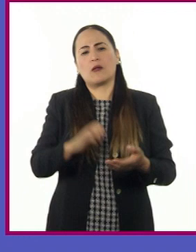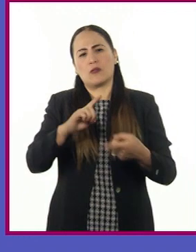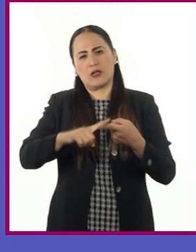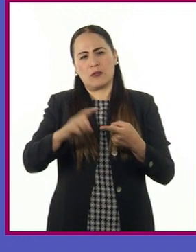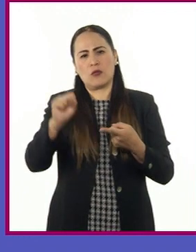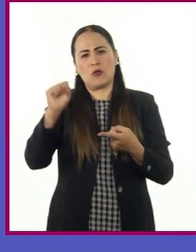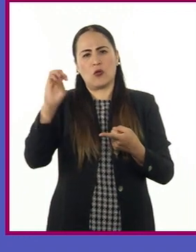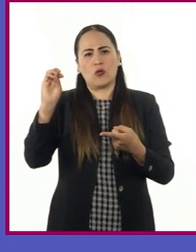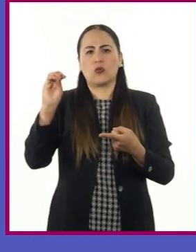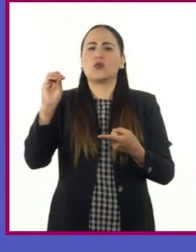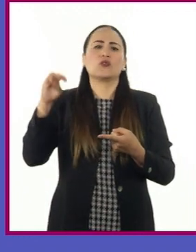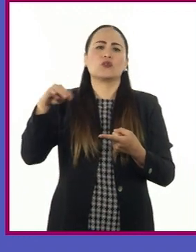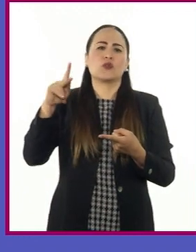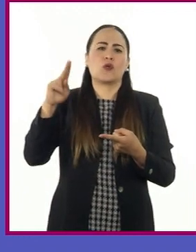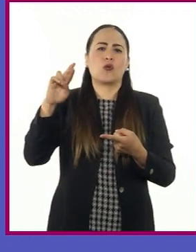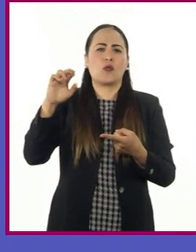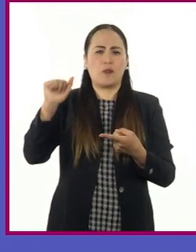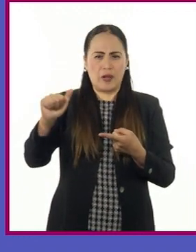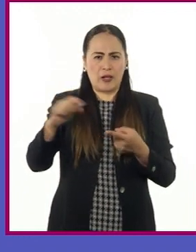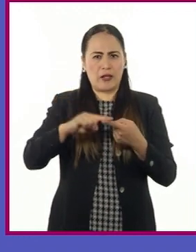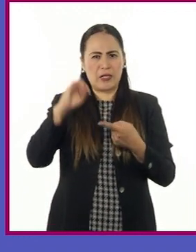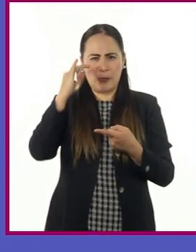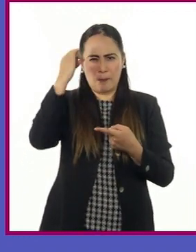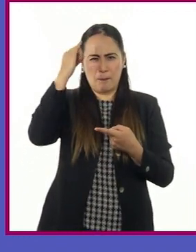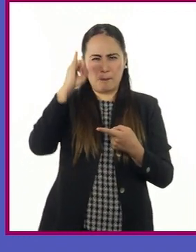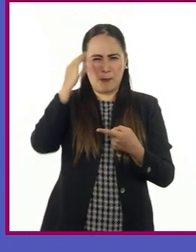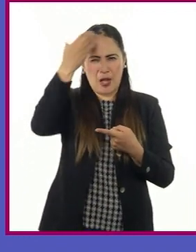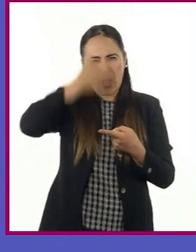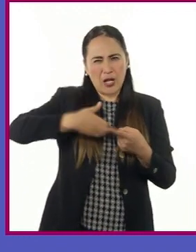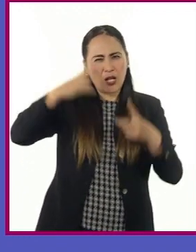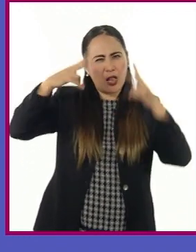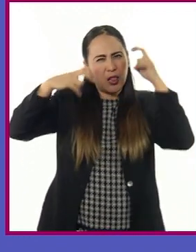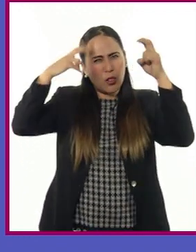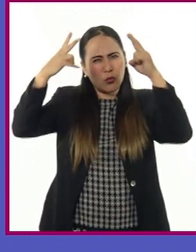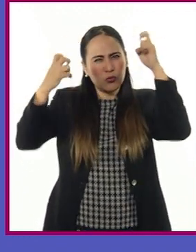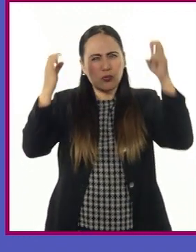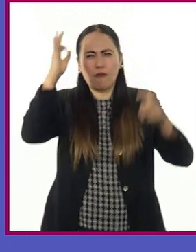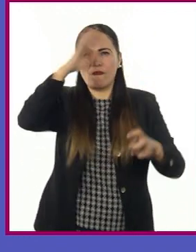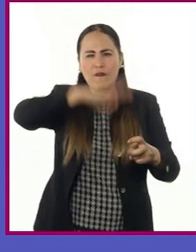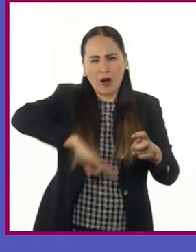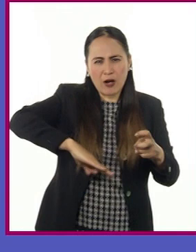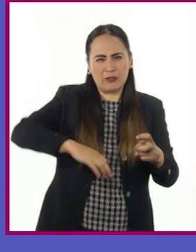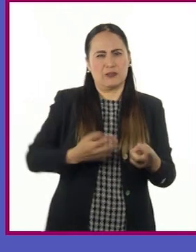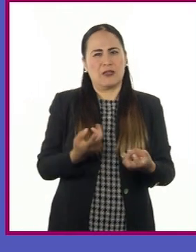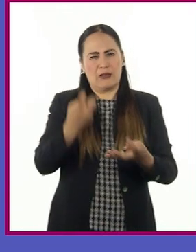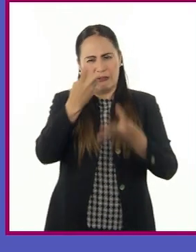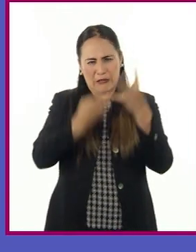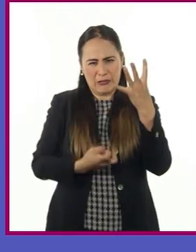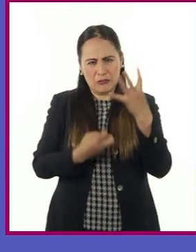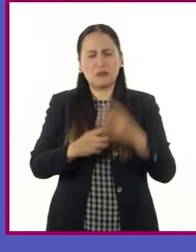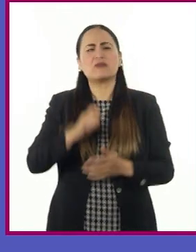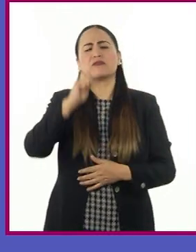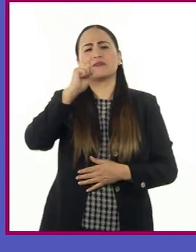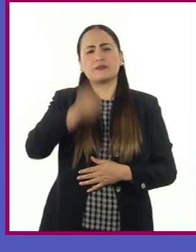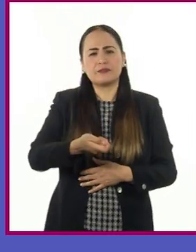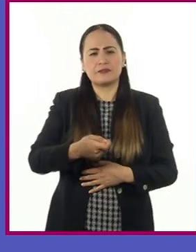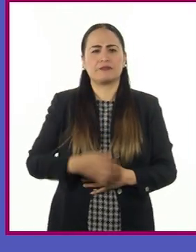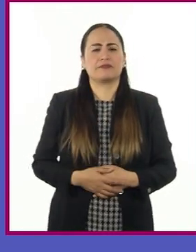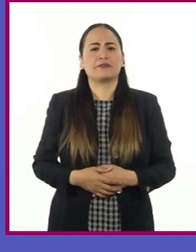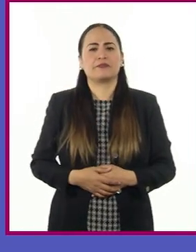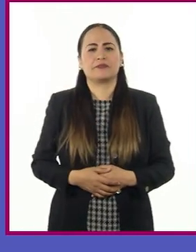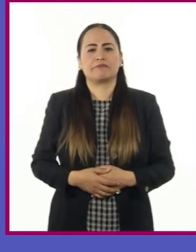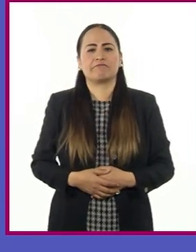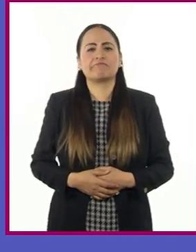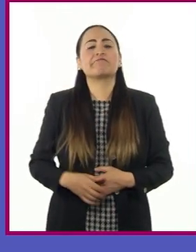sombra, imagen, ilusión o ficción, las cuales se refieren todas a algo que